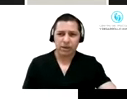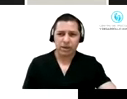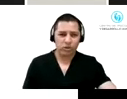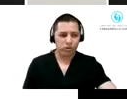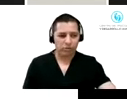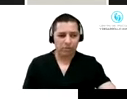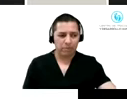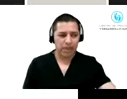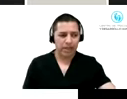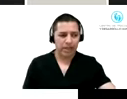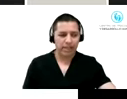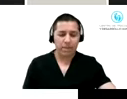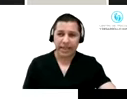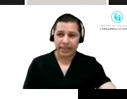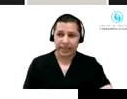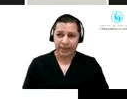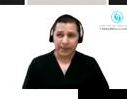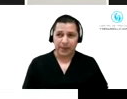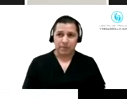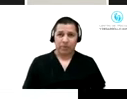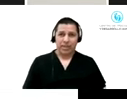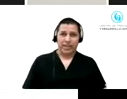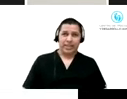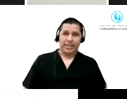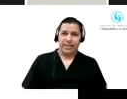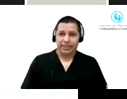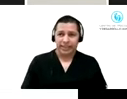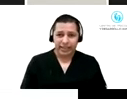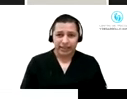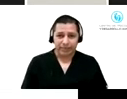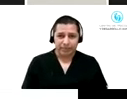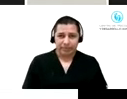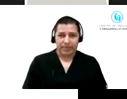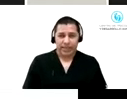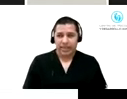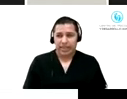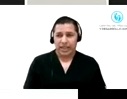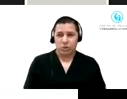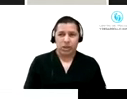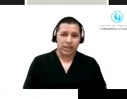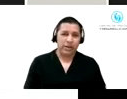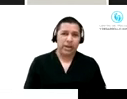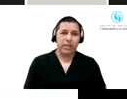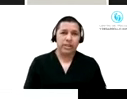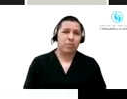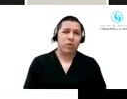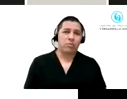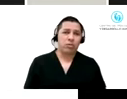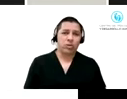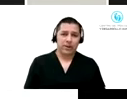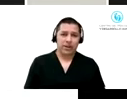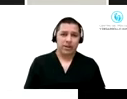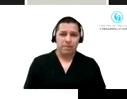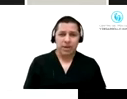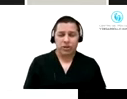investigación llamamos validez aparente. Es decir, que desde la subjetividad nuestra